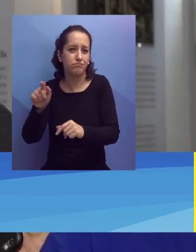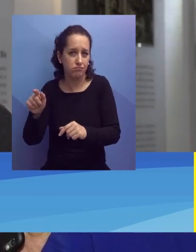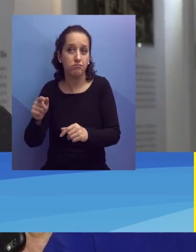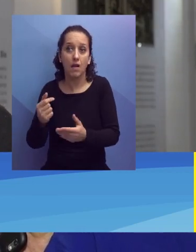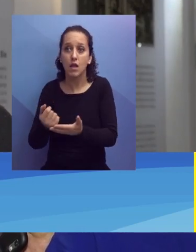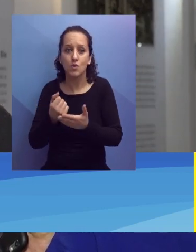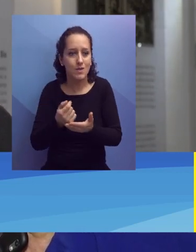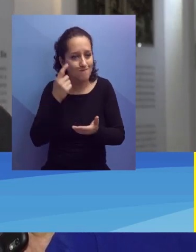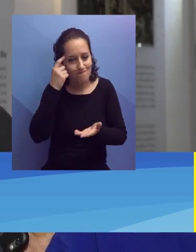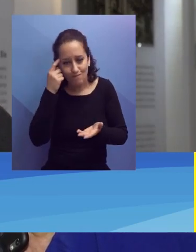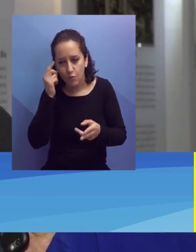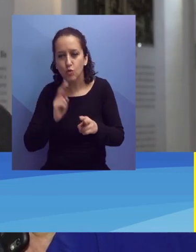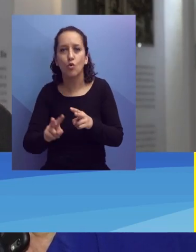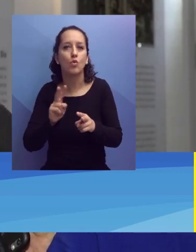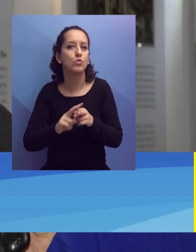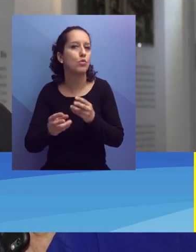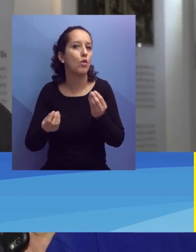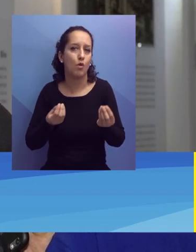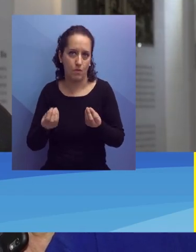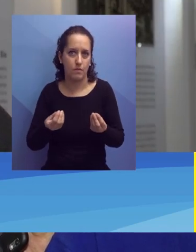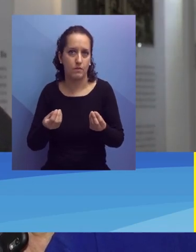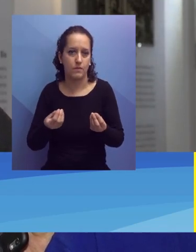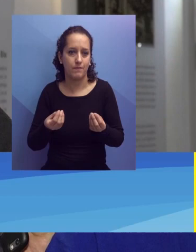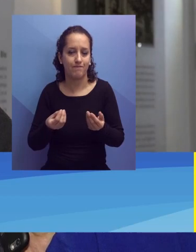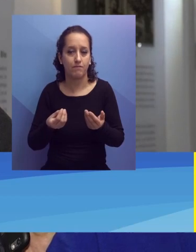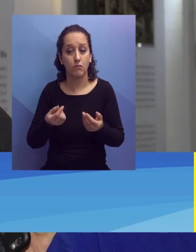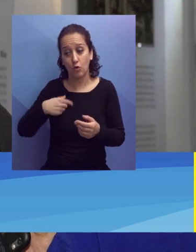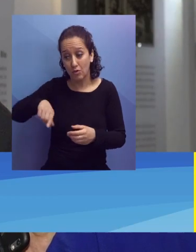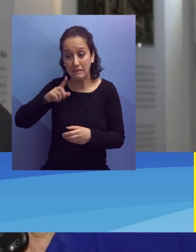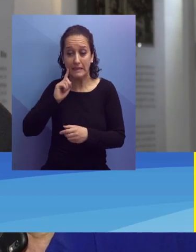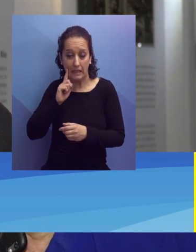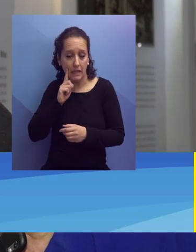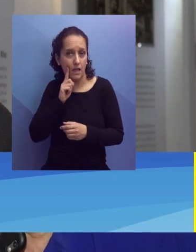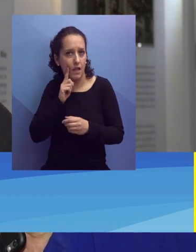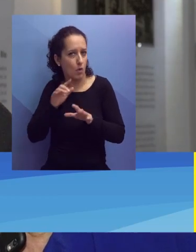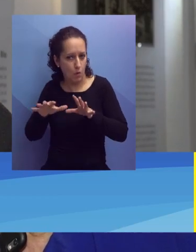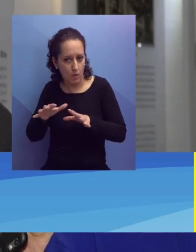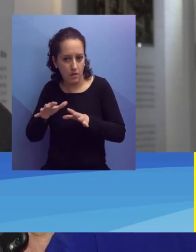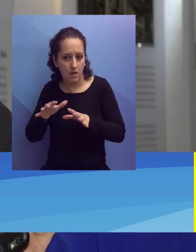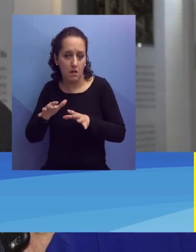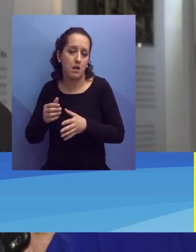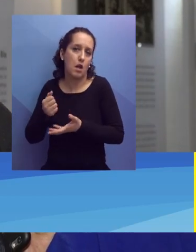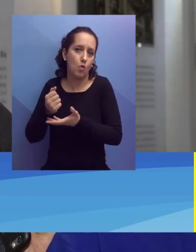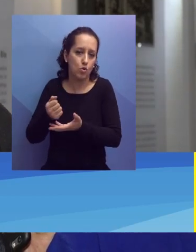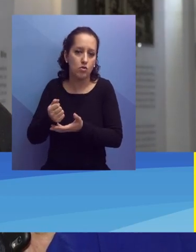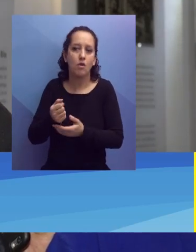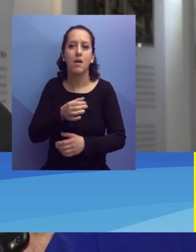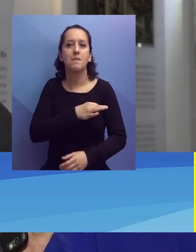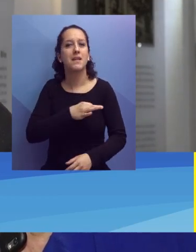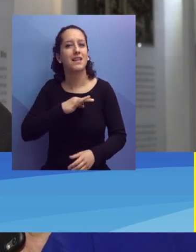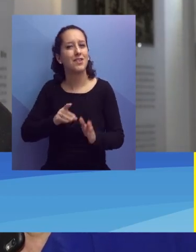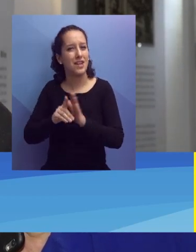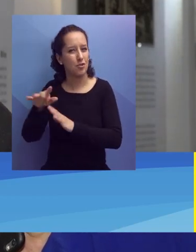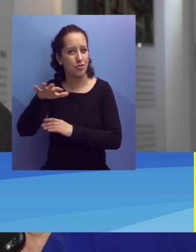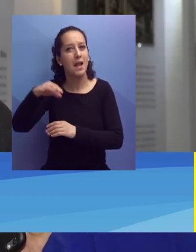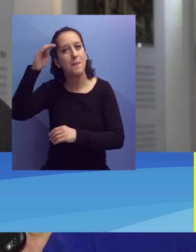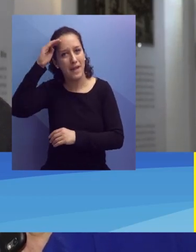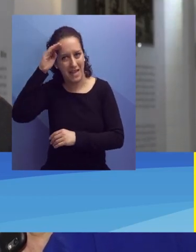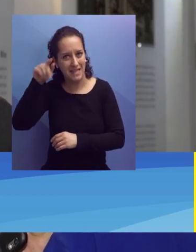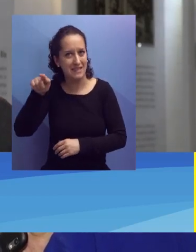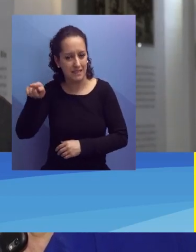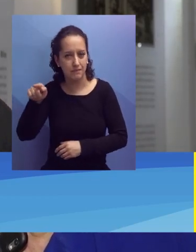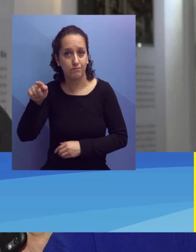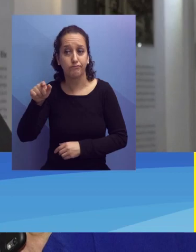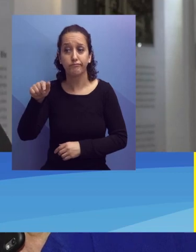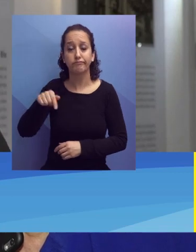permite ponernos a disposición como municipalidad para poder abordar esta temática con los recursos que nosotros contamos, con la experiencia que tiene el Ministerio de Desarrollo Social.